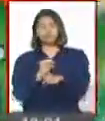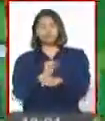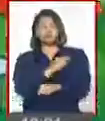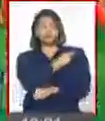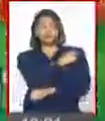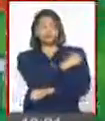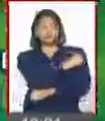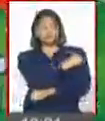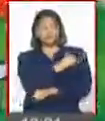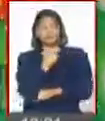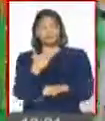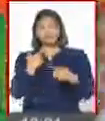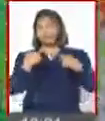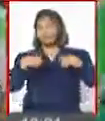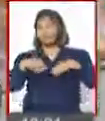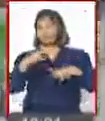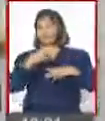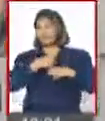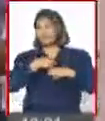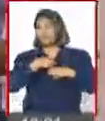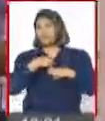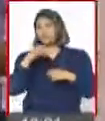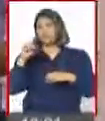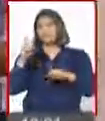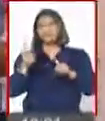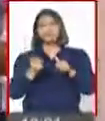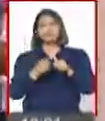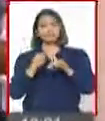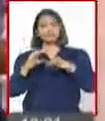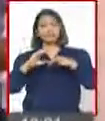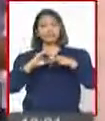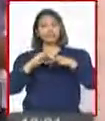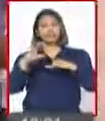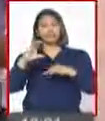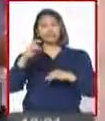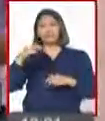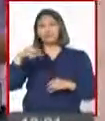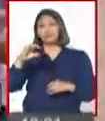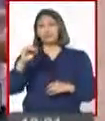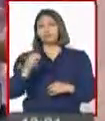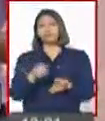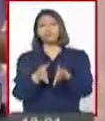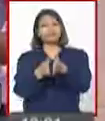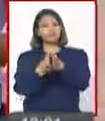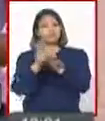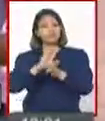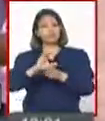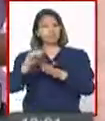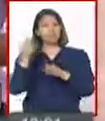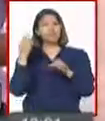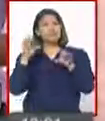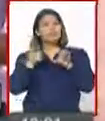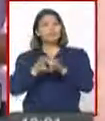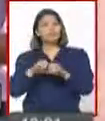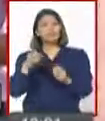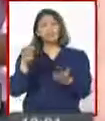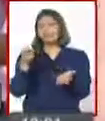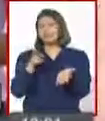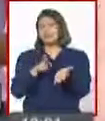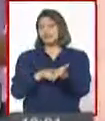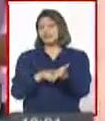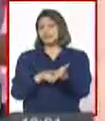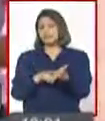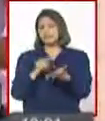del Hospital San Juan de Dios salieron a protestar en el primer anillo de la avenida Cañoto. Exigen el cumplimiento al acuerdo firmado en el mes de abril